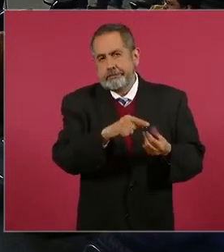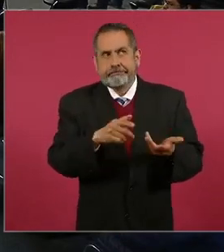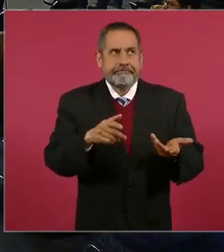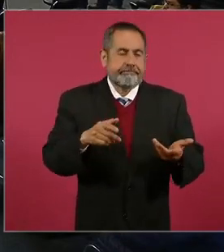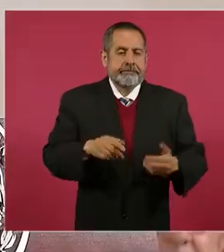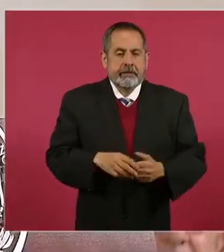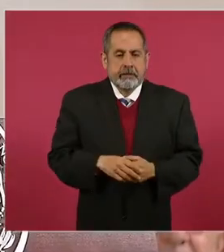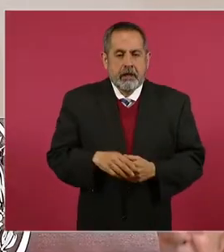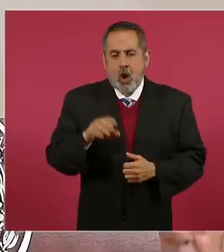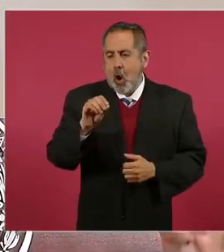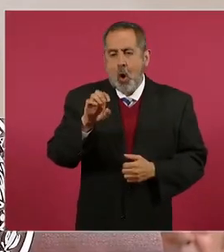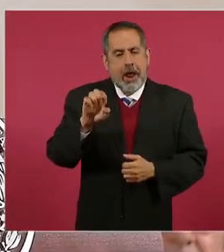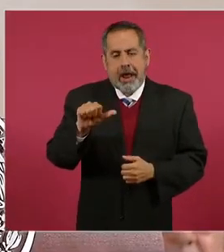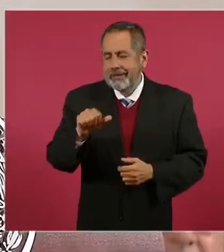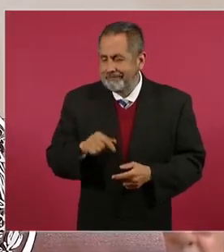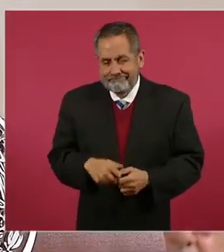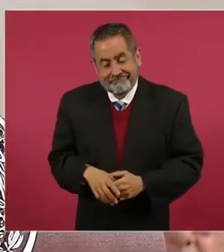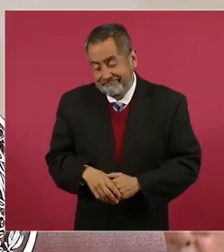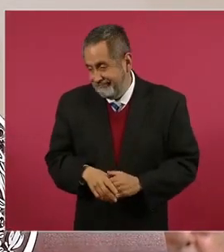Y la OEA